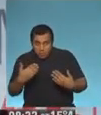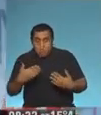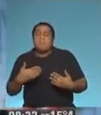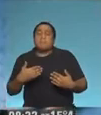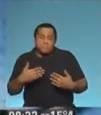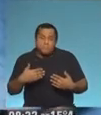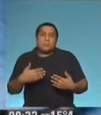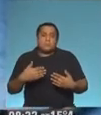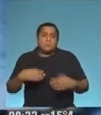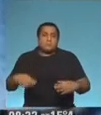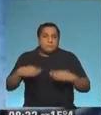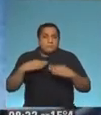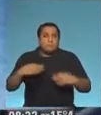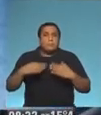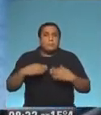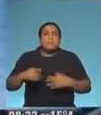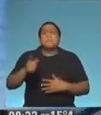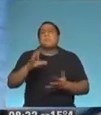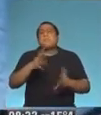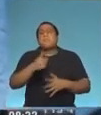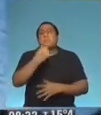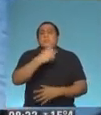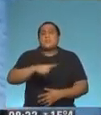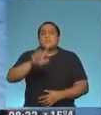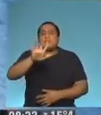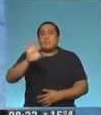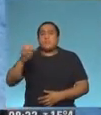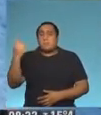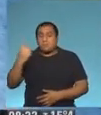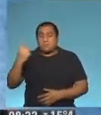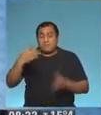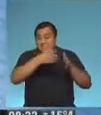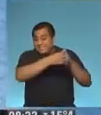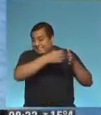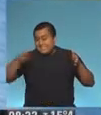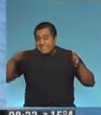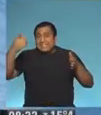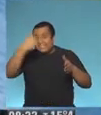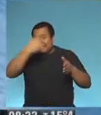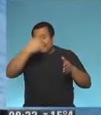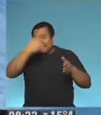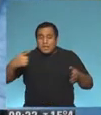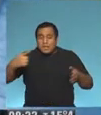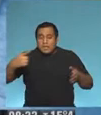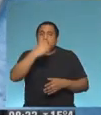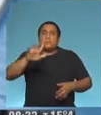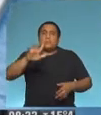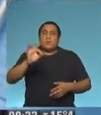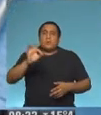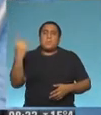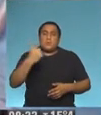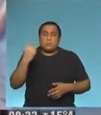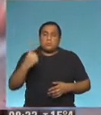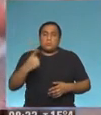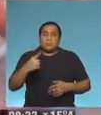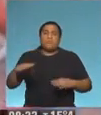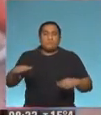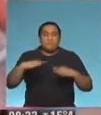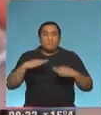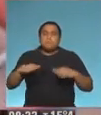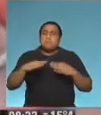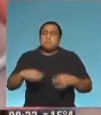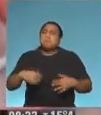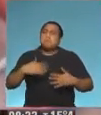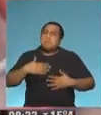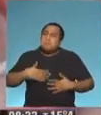menos 150 minutos semanales acumulados de una actividad física moderada.